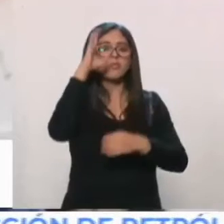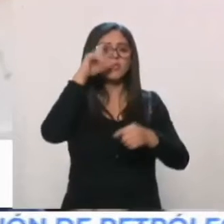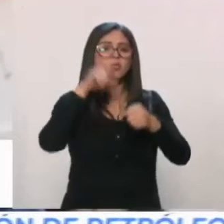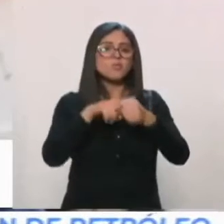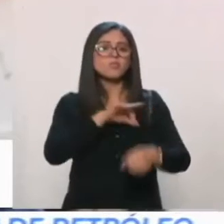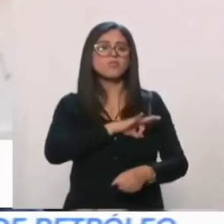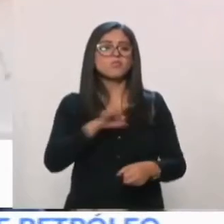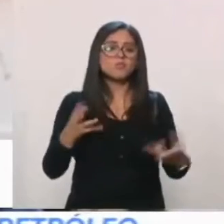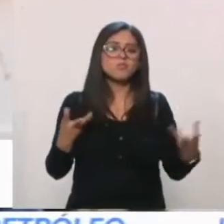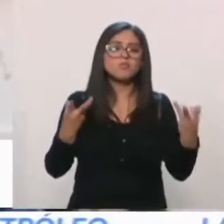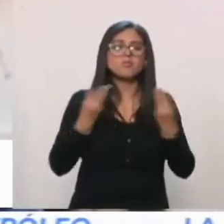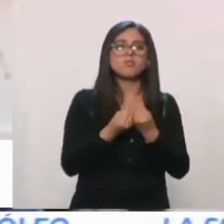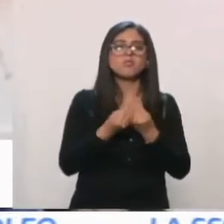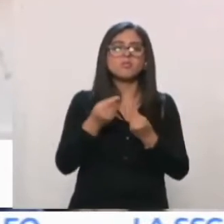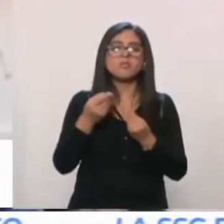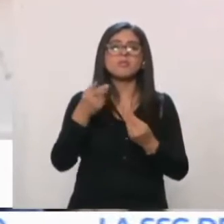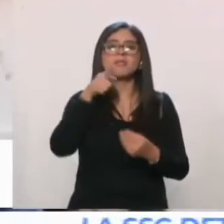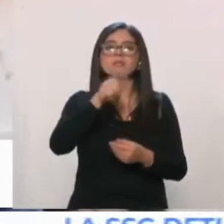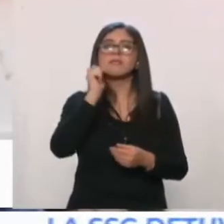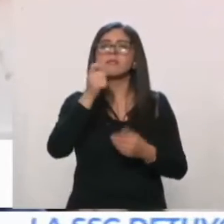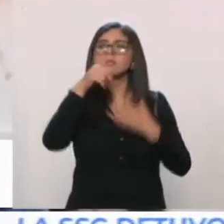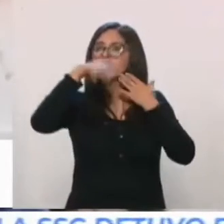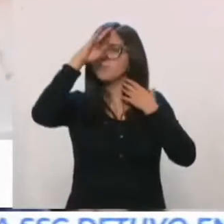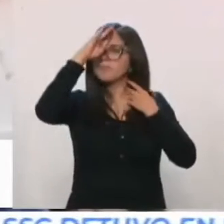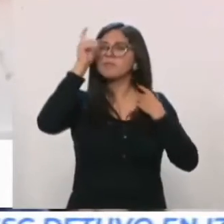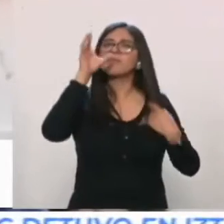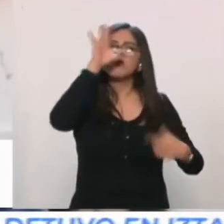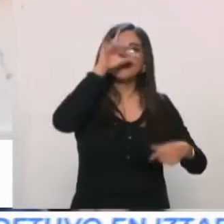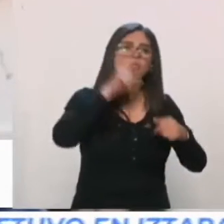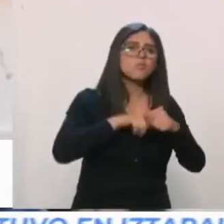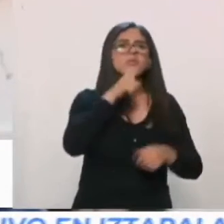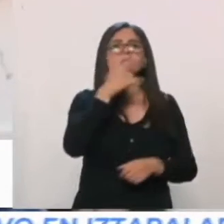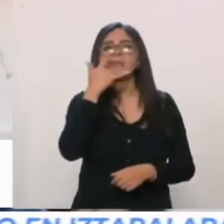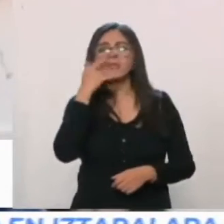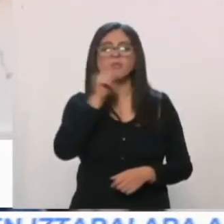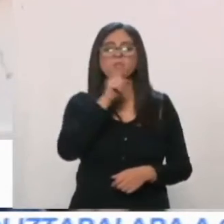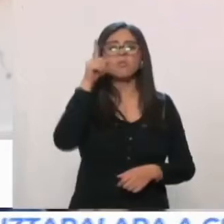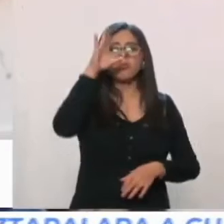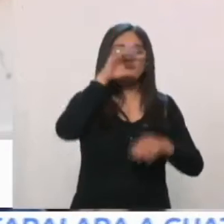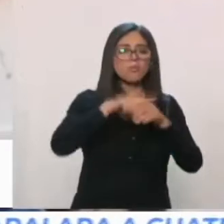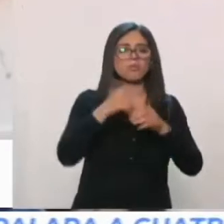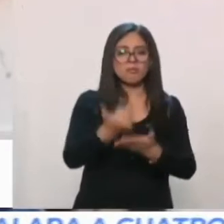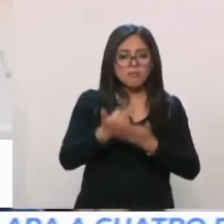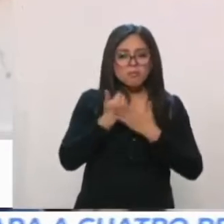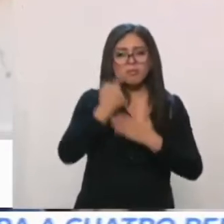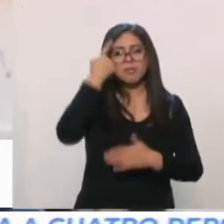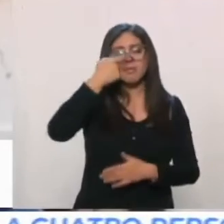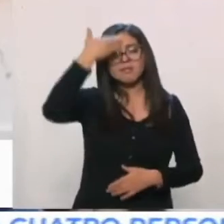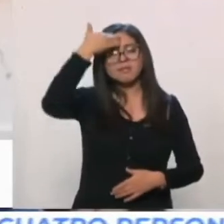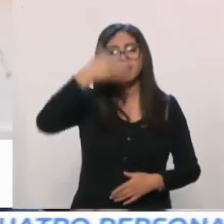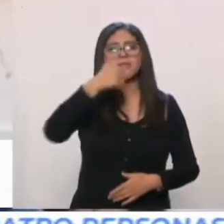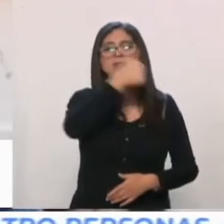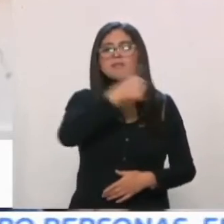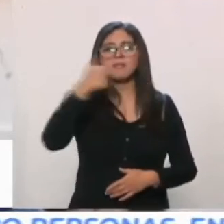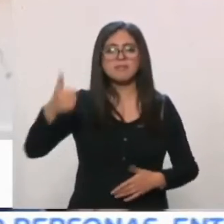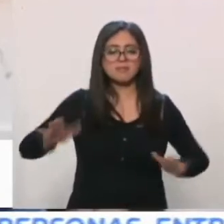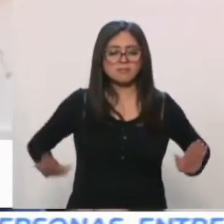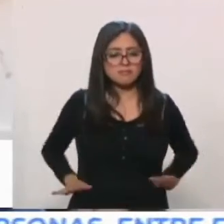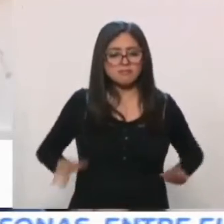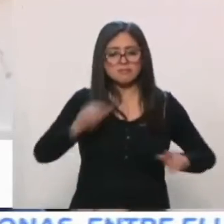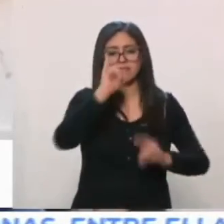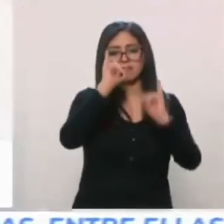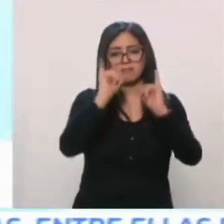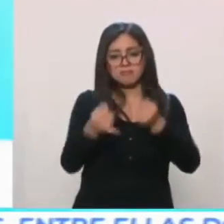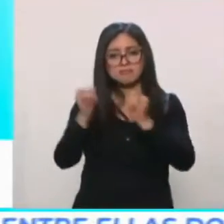estar cerca, que la cultura es mucho más que entretenimiento, la cultura es la herramienta que usamos para construir nuestra identidad individual y